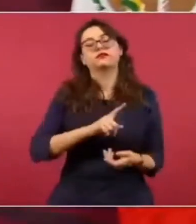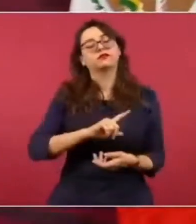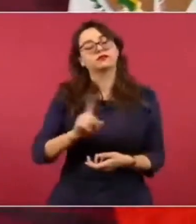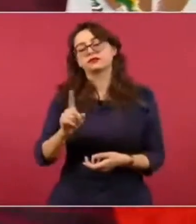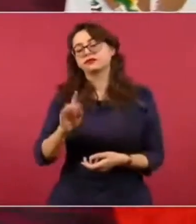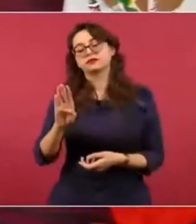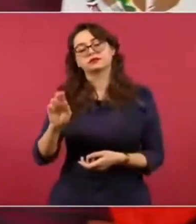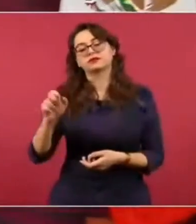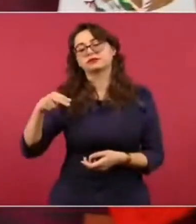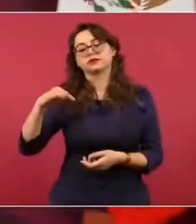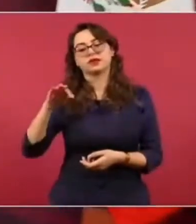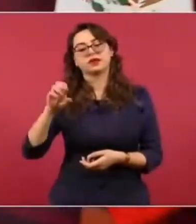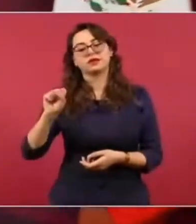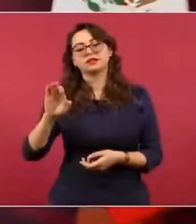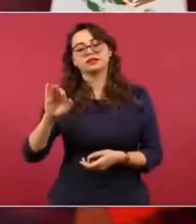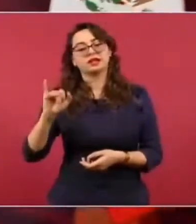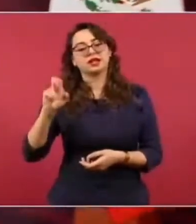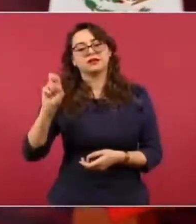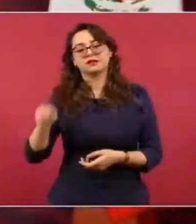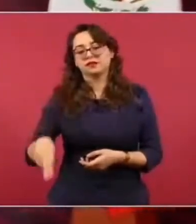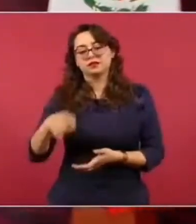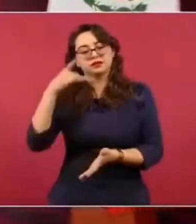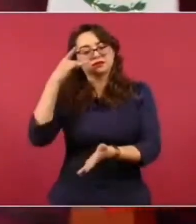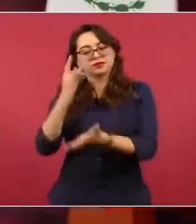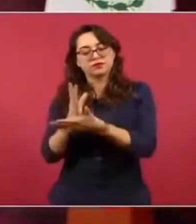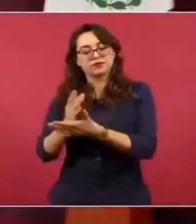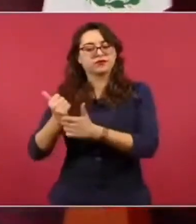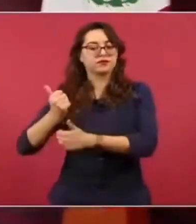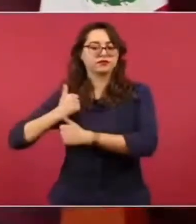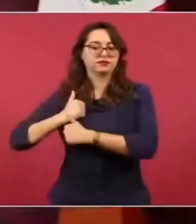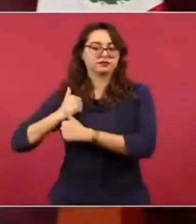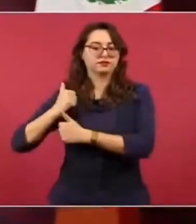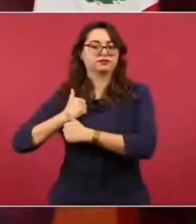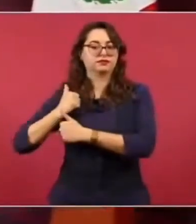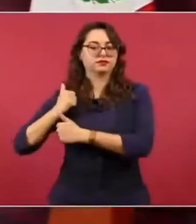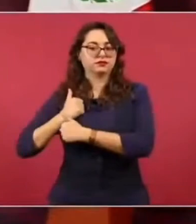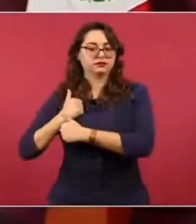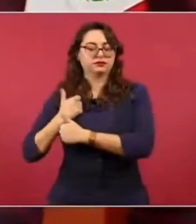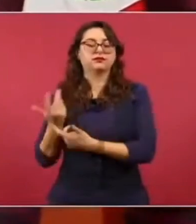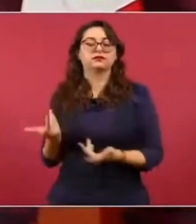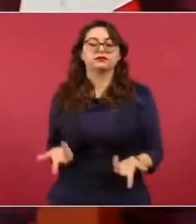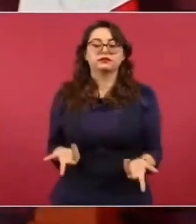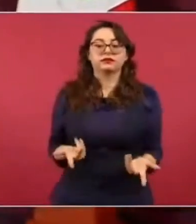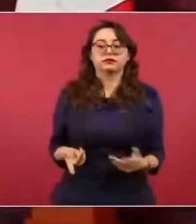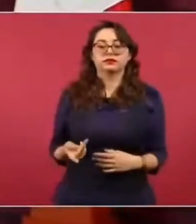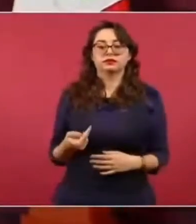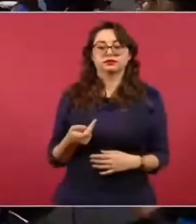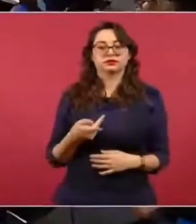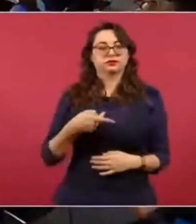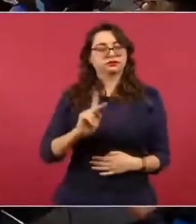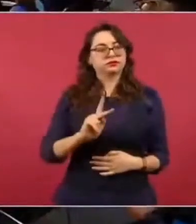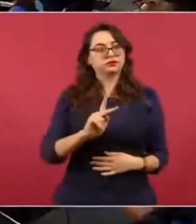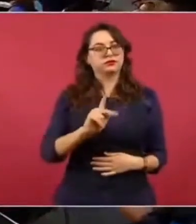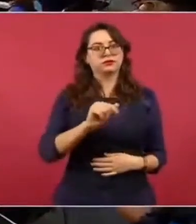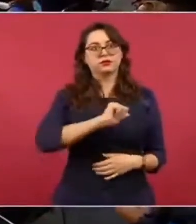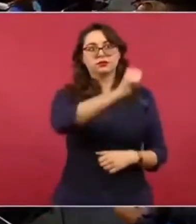Pero antes, y así sucede en otros países, pues el gobierno tiene un